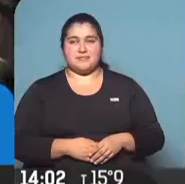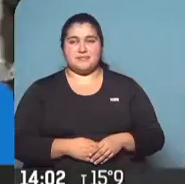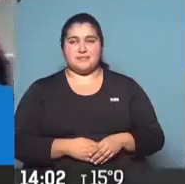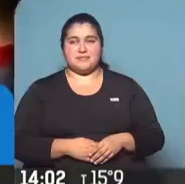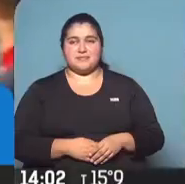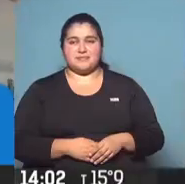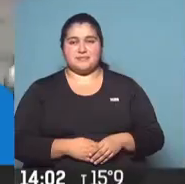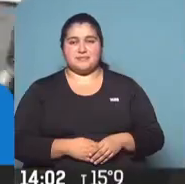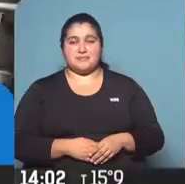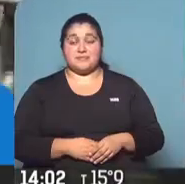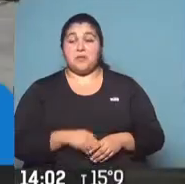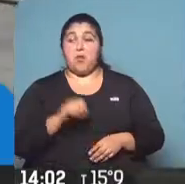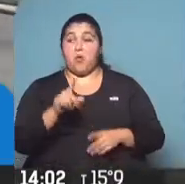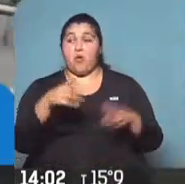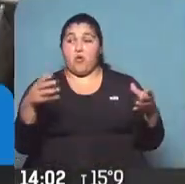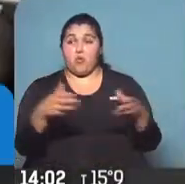a continuación